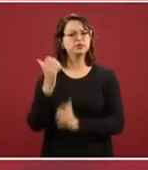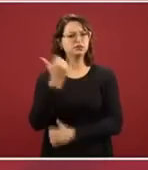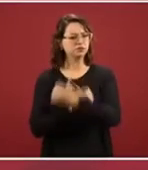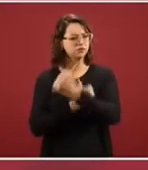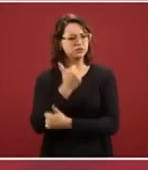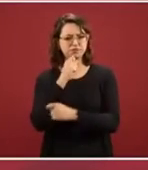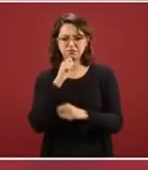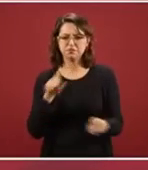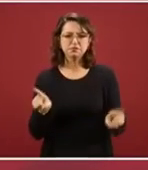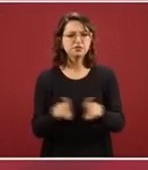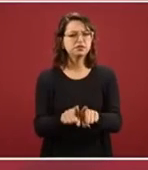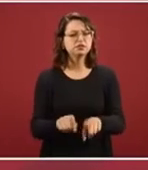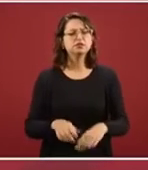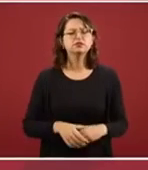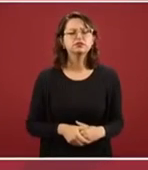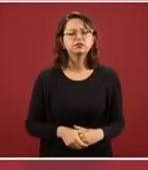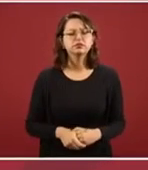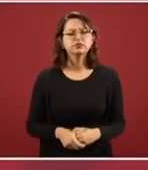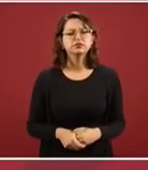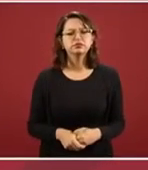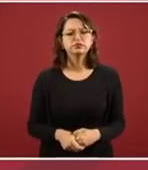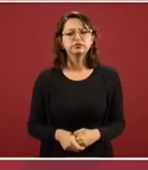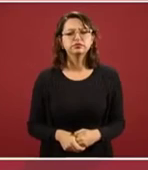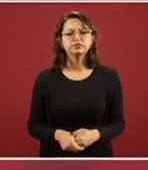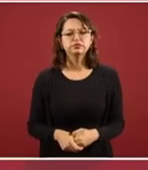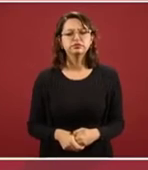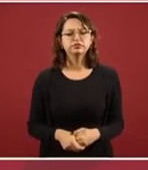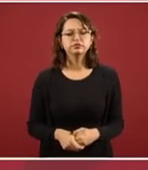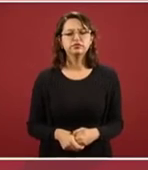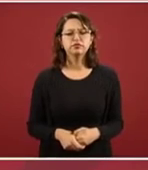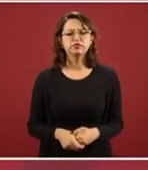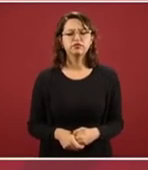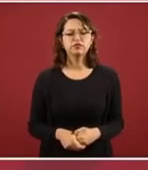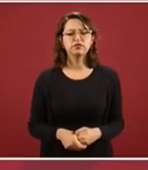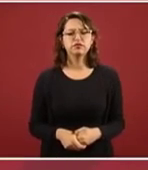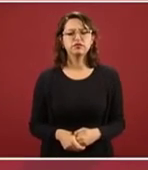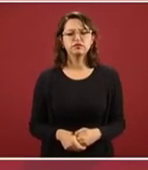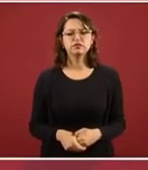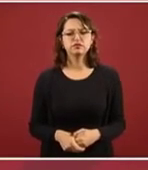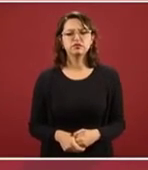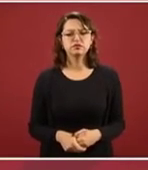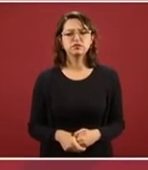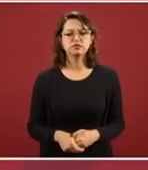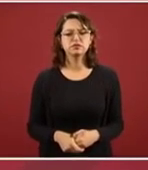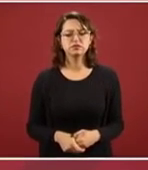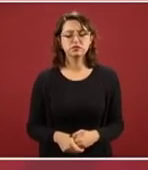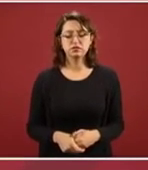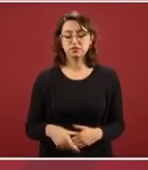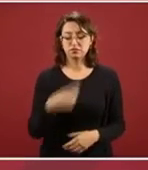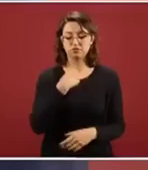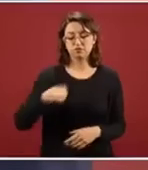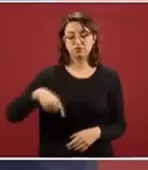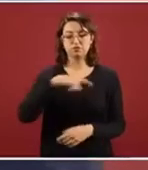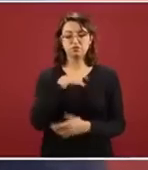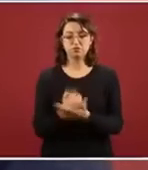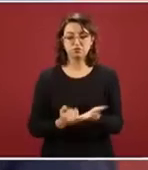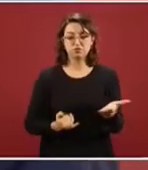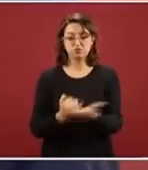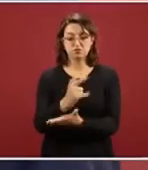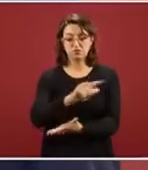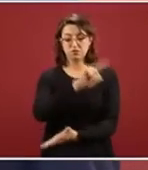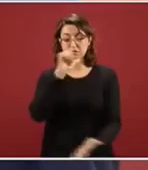Nosotros dijimos que no íbamos a modificar las